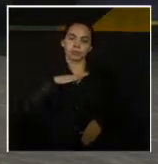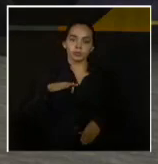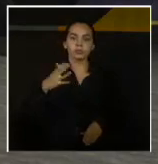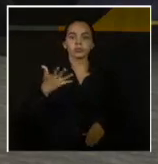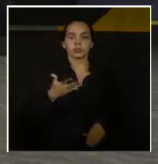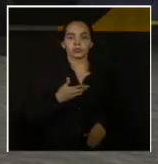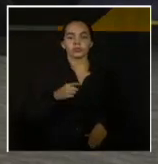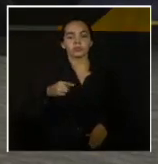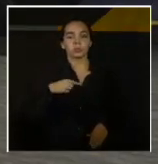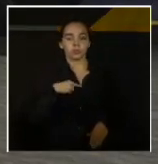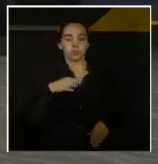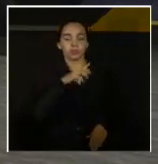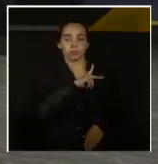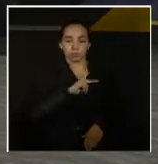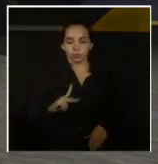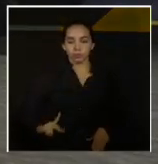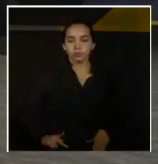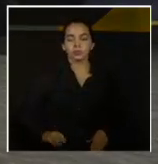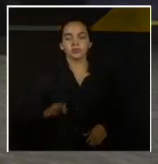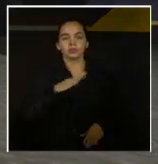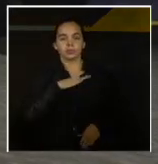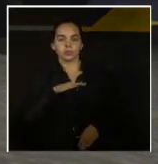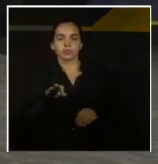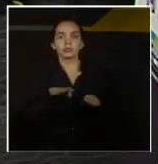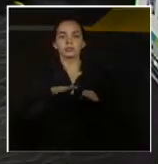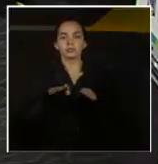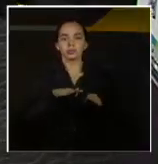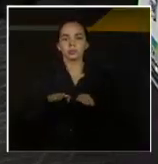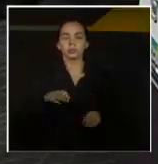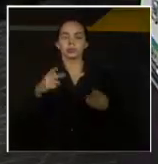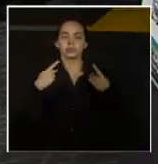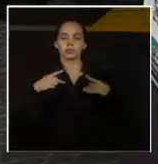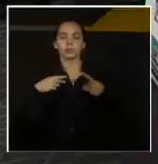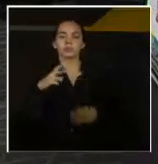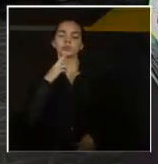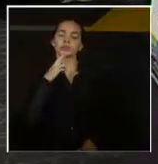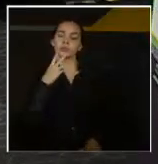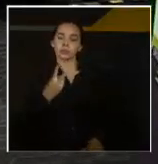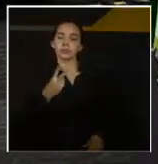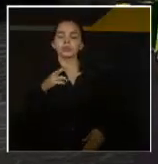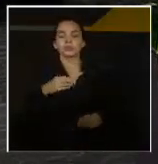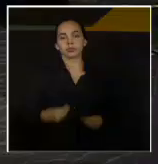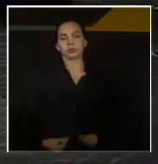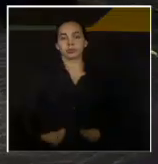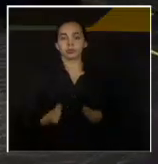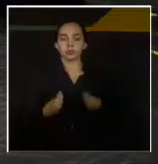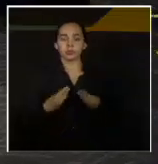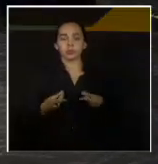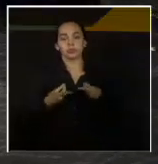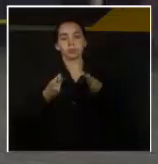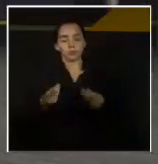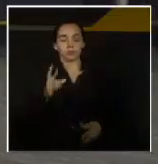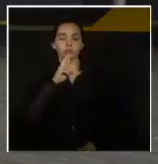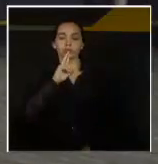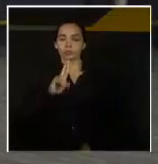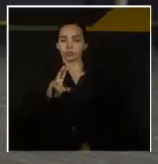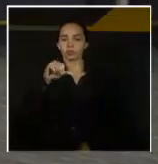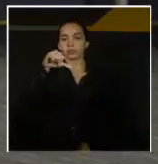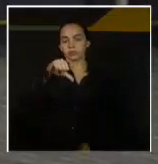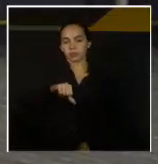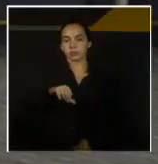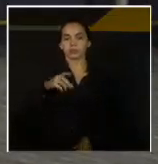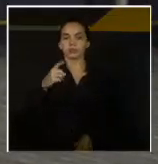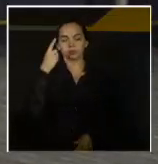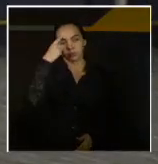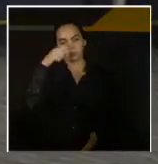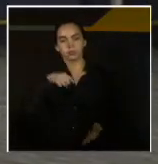sido presidente municipal, poder trabajar con la gente, mejorar su calidad de vida, conocer sus problemas, pero sobre todo dar resultados. Hoy creo